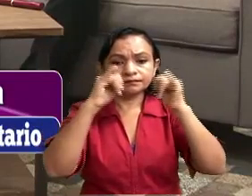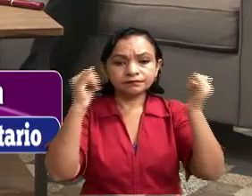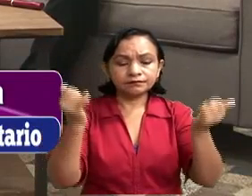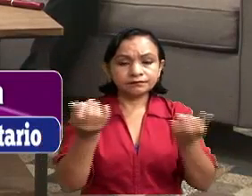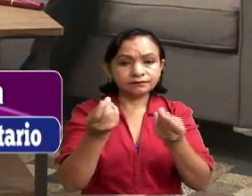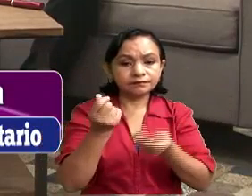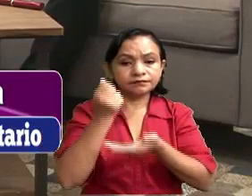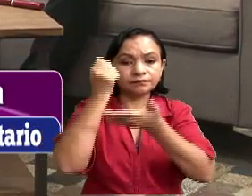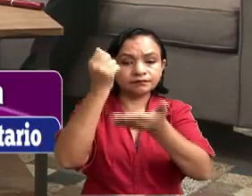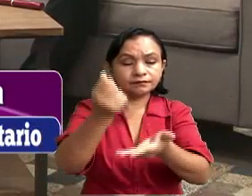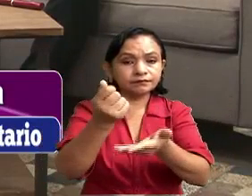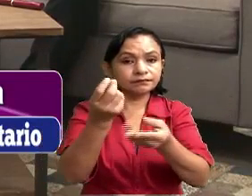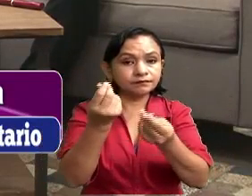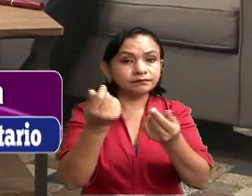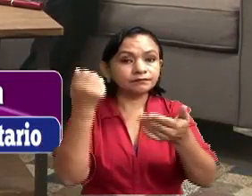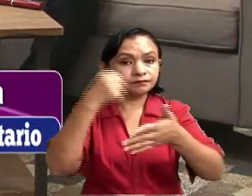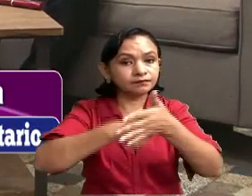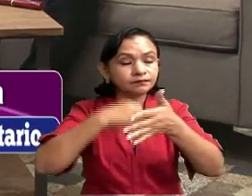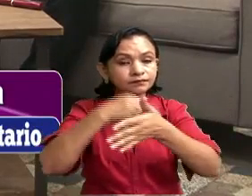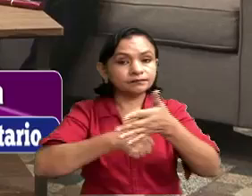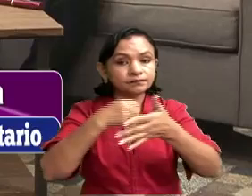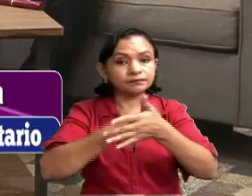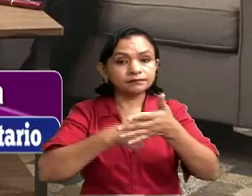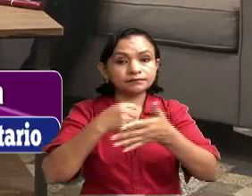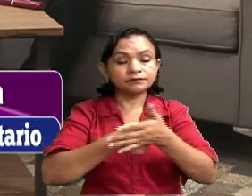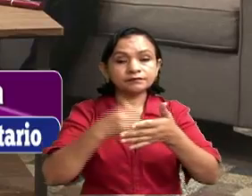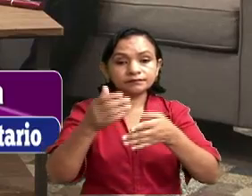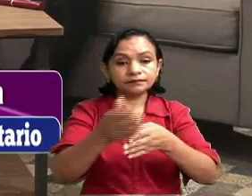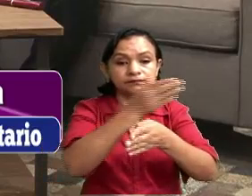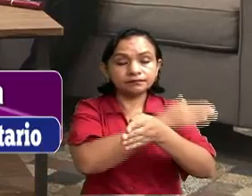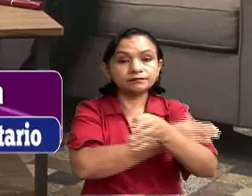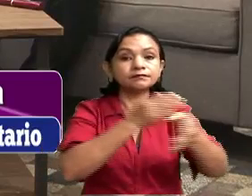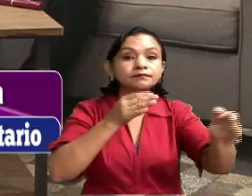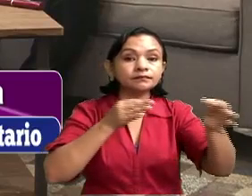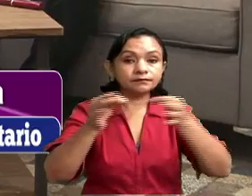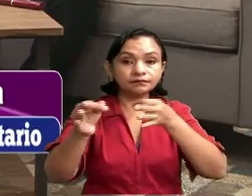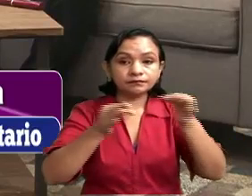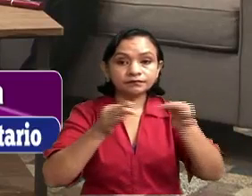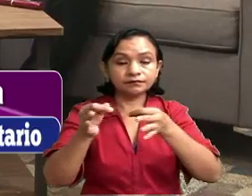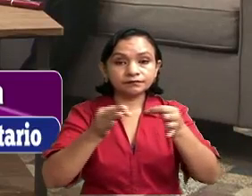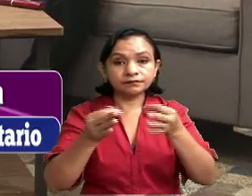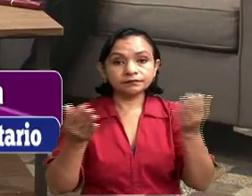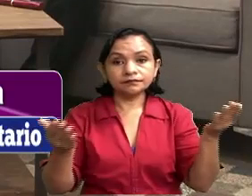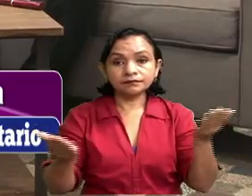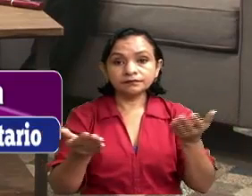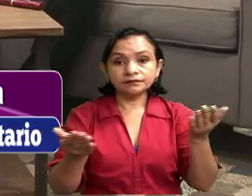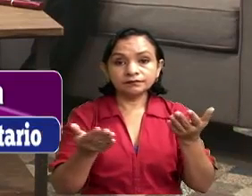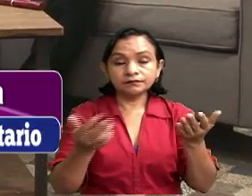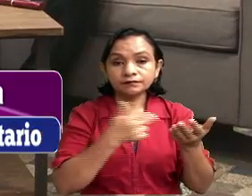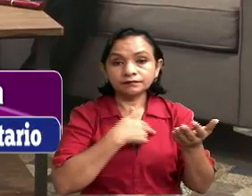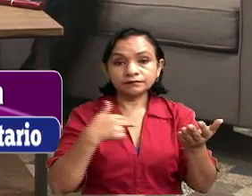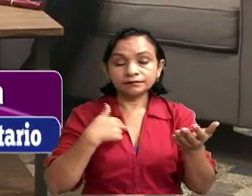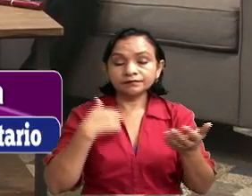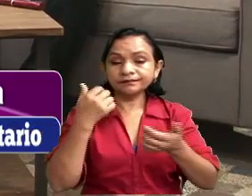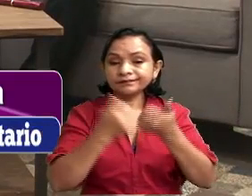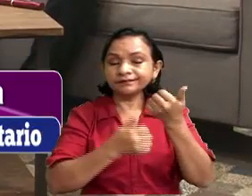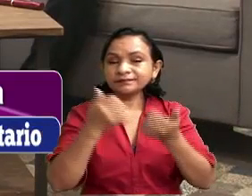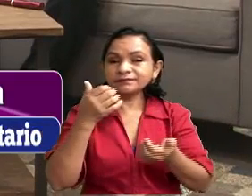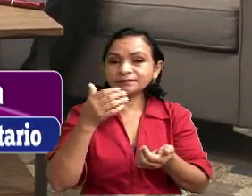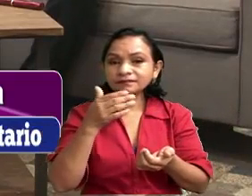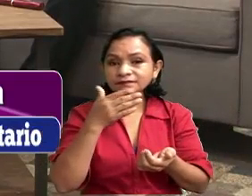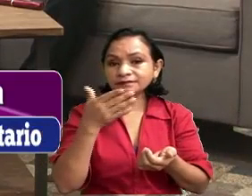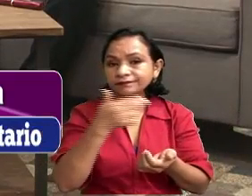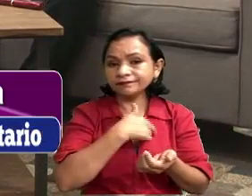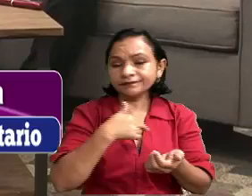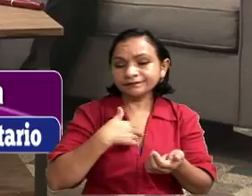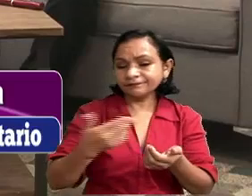tono con todo este esfuerzo integral que te mencionaba para no solamente contrarrestar la crisis que nos causó